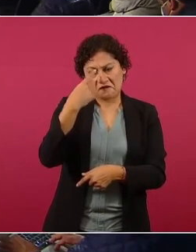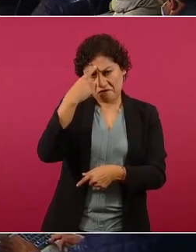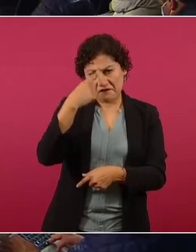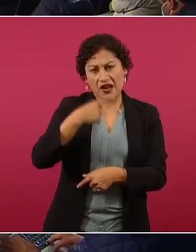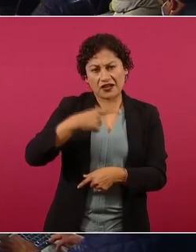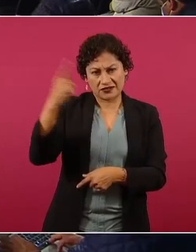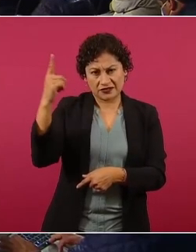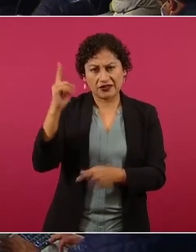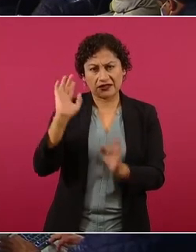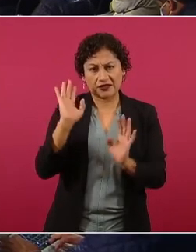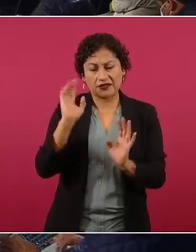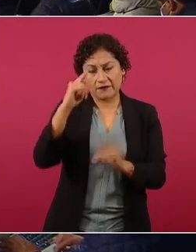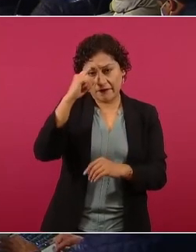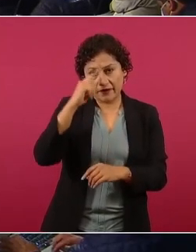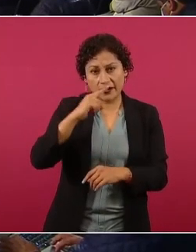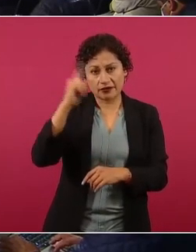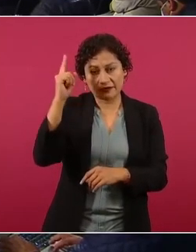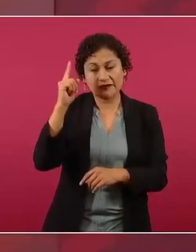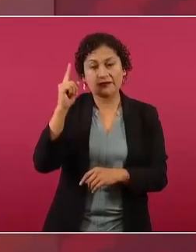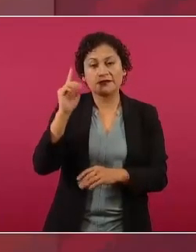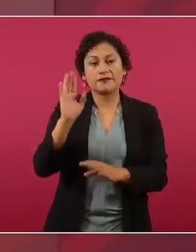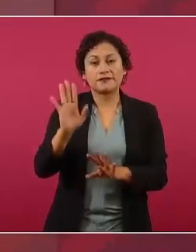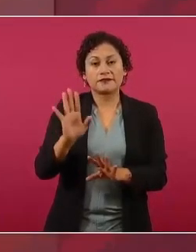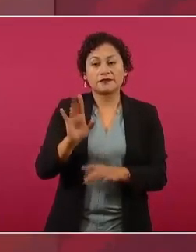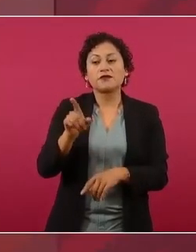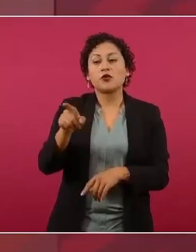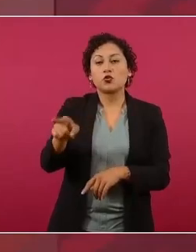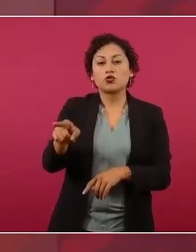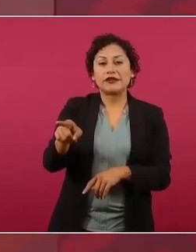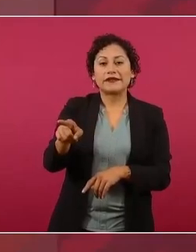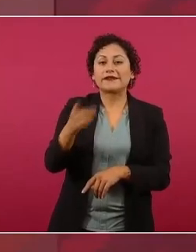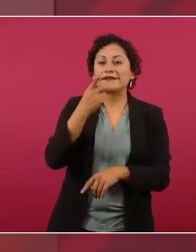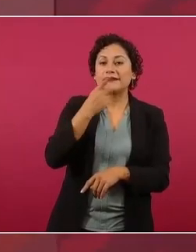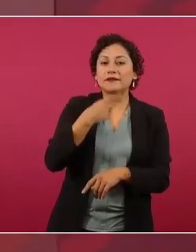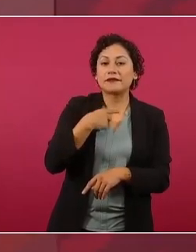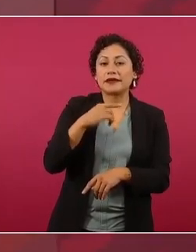muy sencillo. ¿Van a aprobar o no van a aprobar?